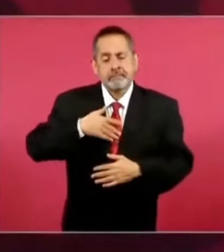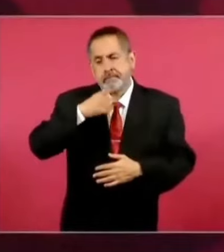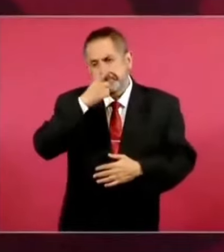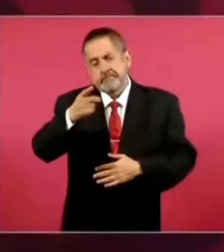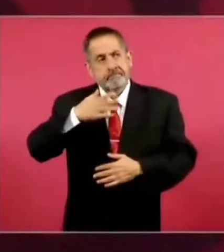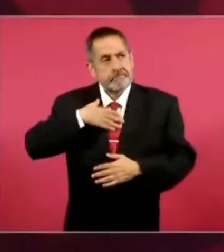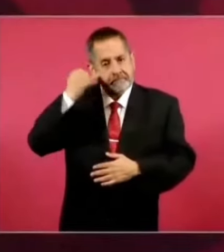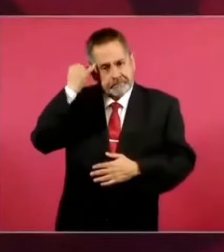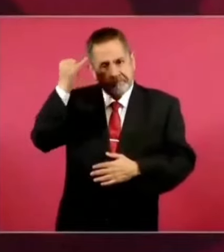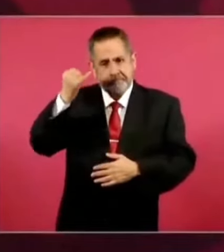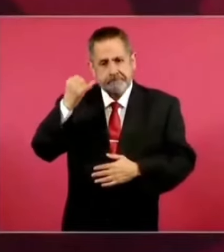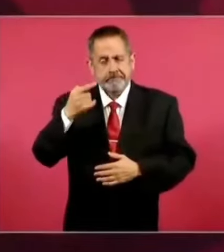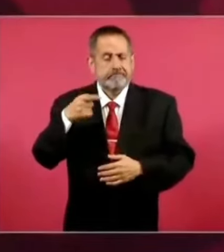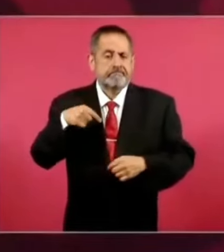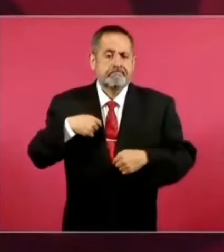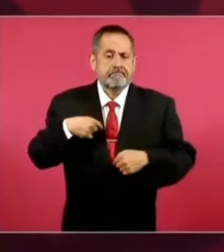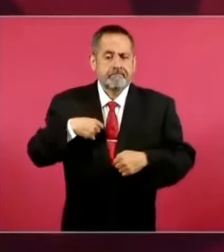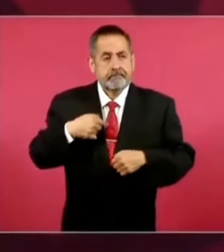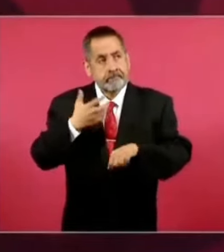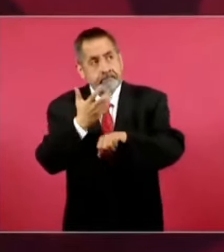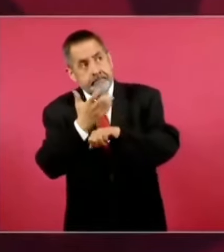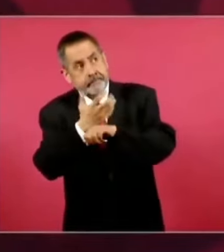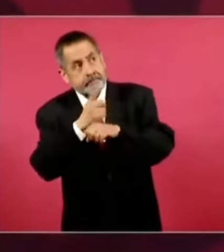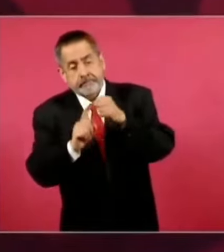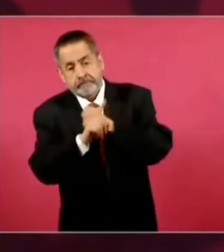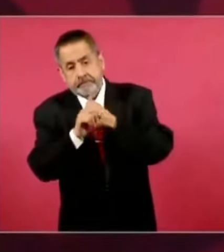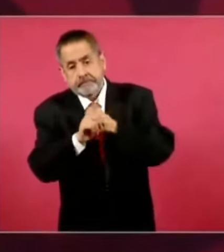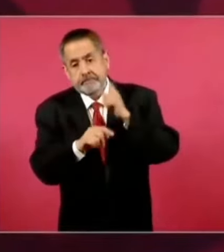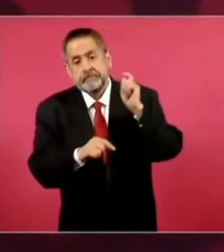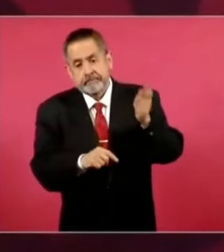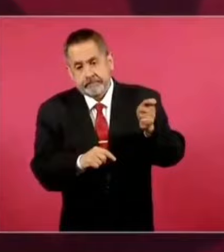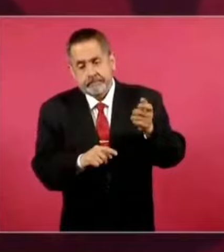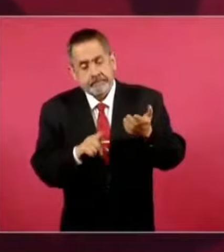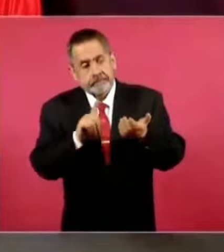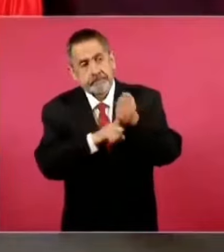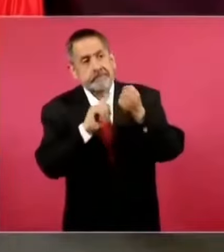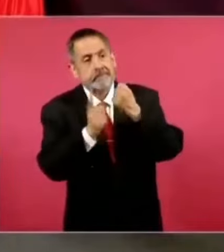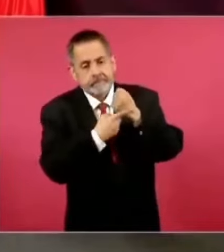que el problema en Estados Unidos de fondo,